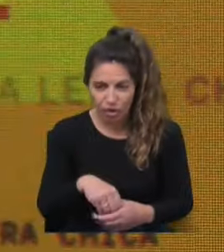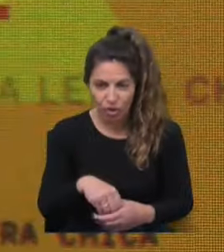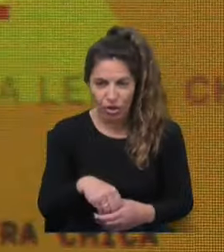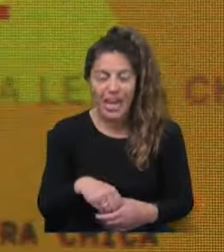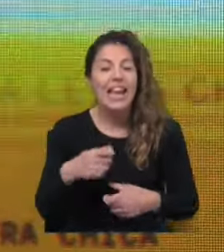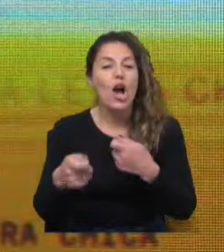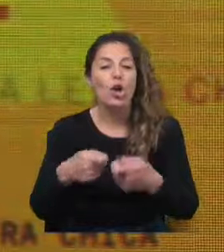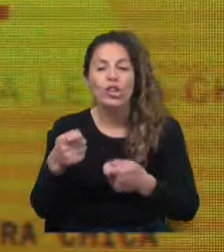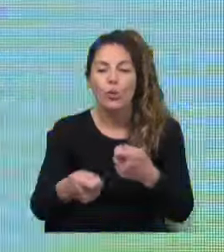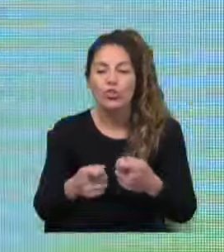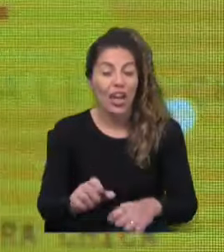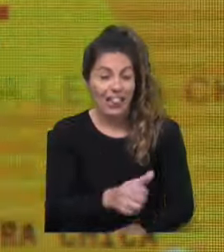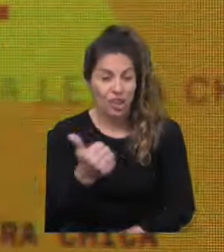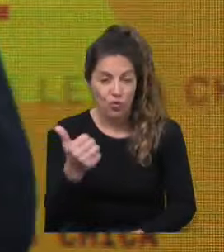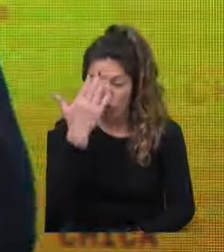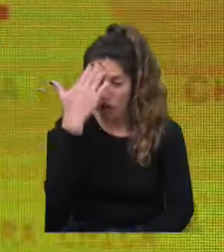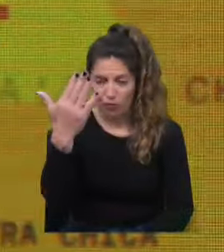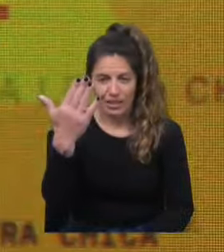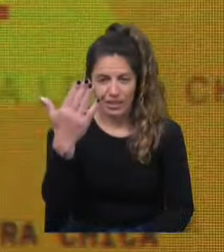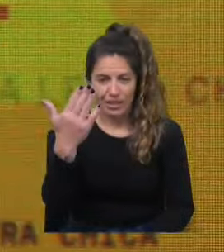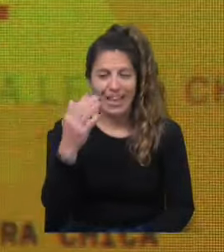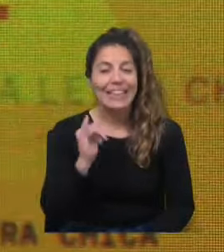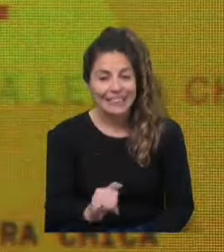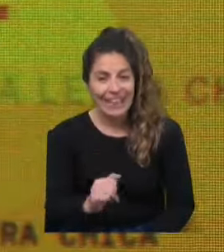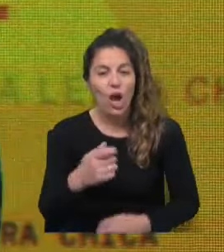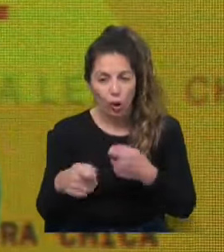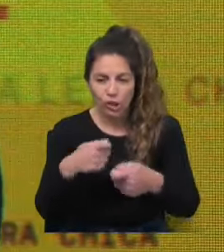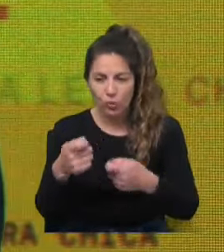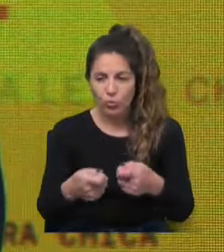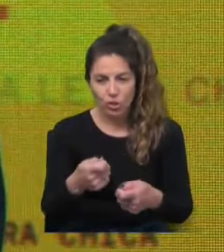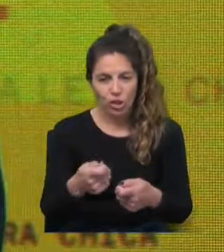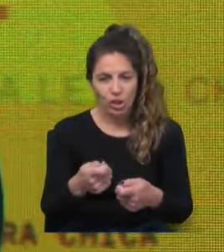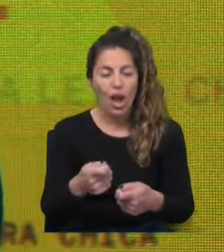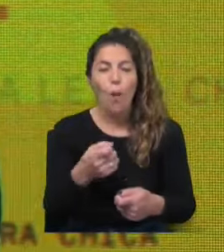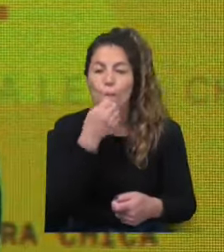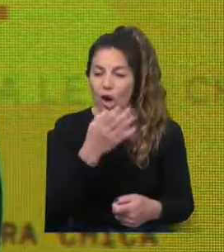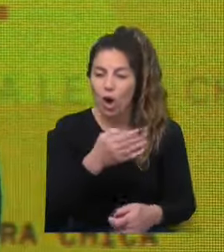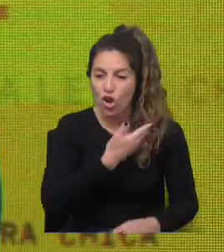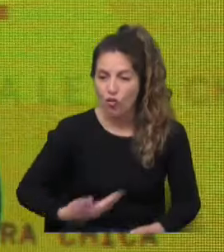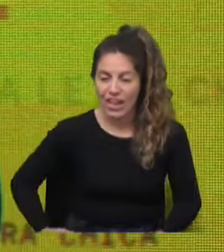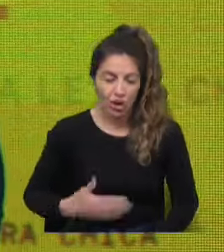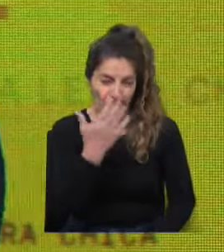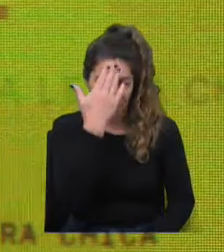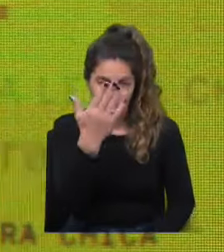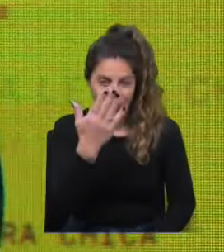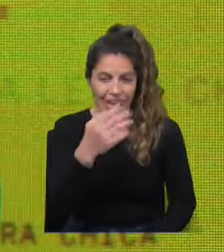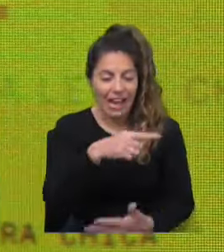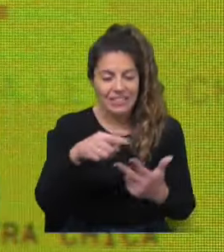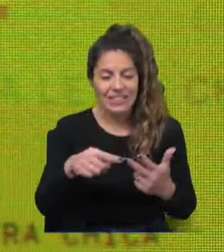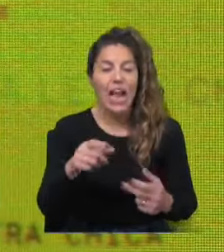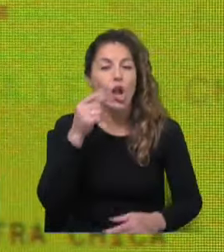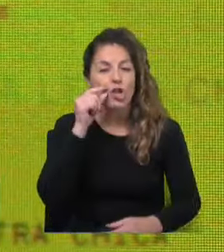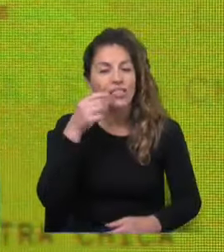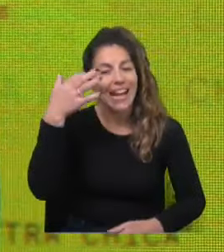la contribución al triunfo del Frente Amplio y en la contribución a un mejor gobierno Frente Amplista, los